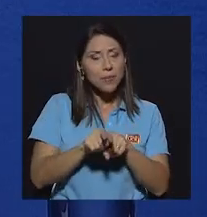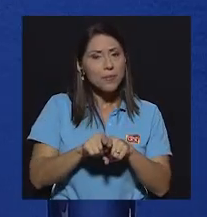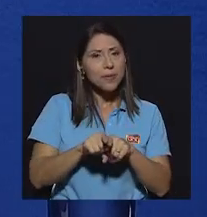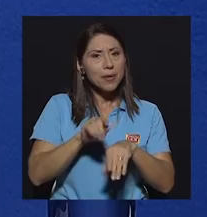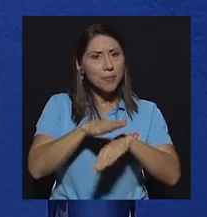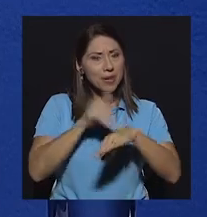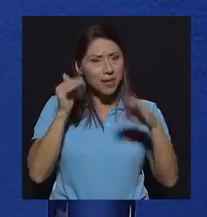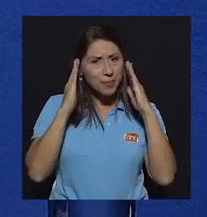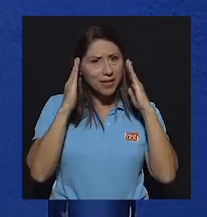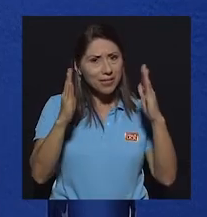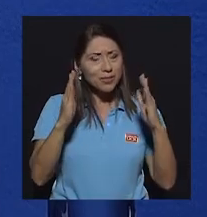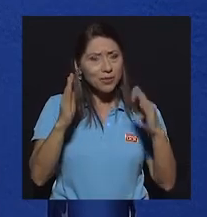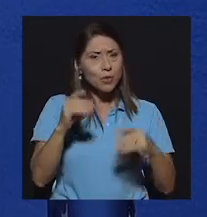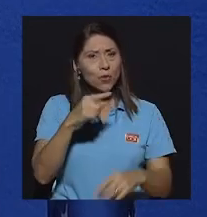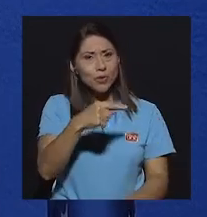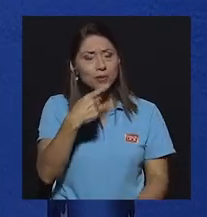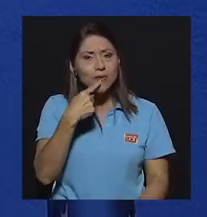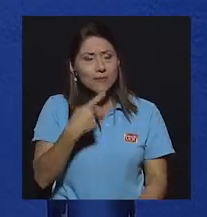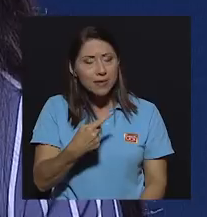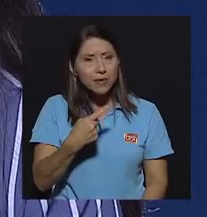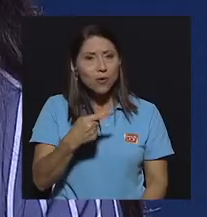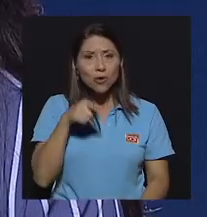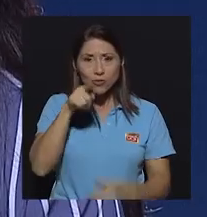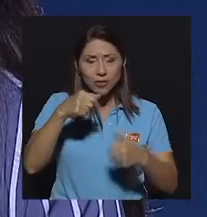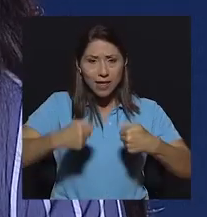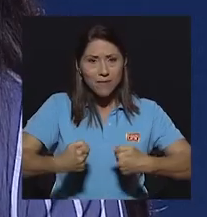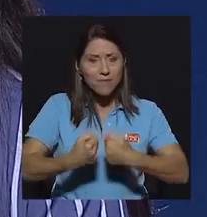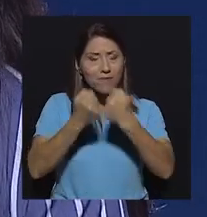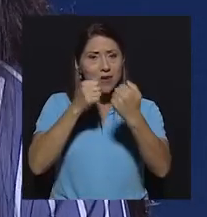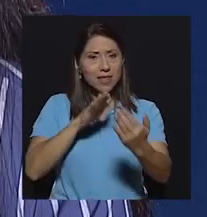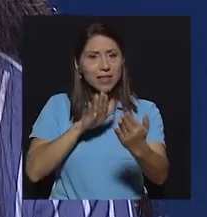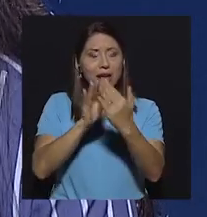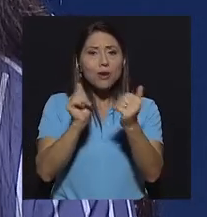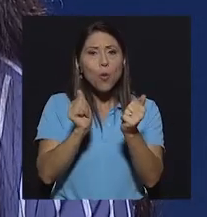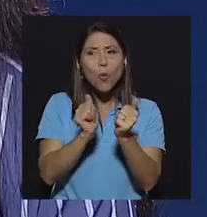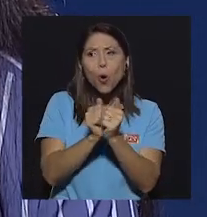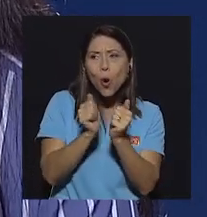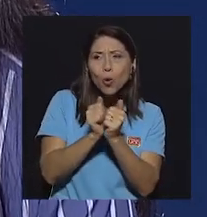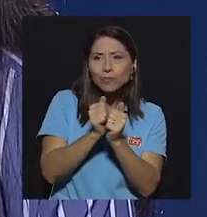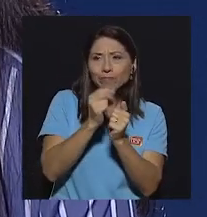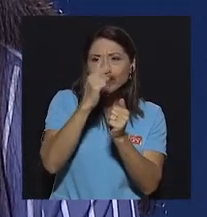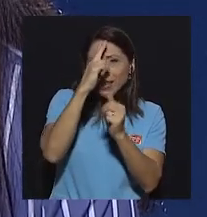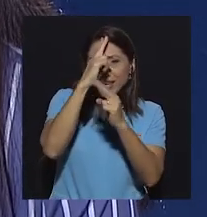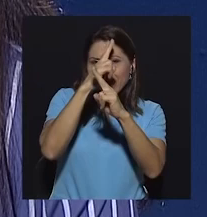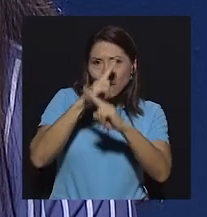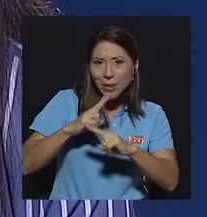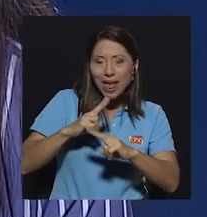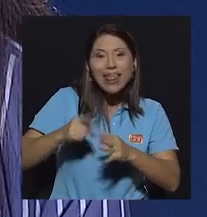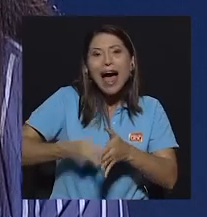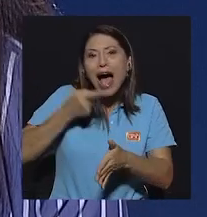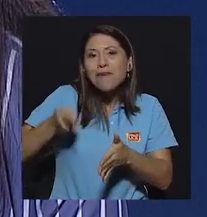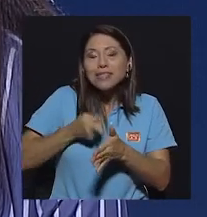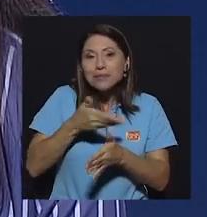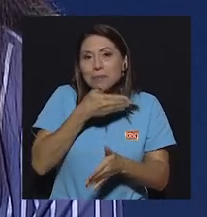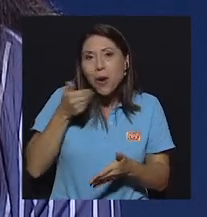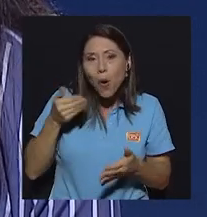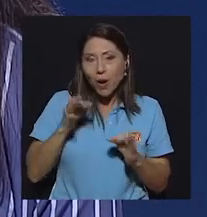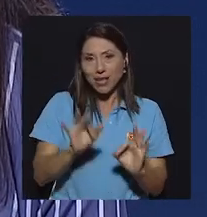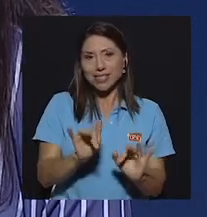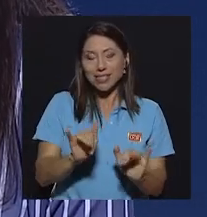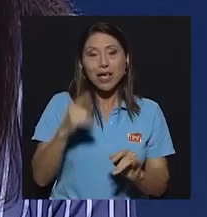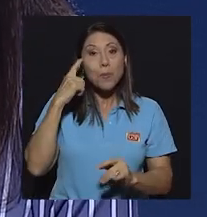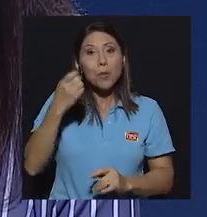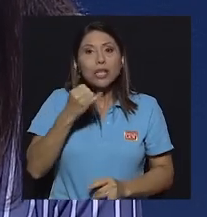darían al traste con lo que ahora ya tenemos. ¿Te parece? Sí, totalmente. Yo creo que esa ingenuidad